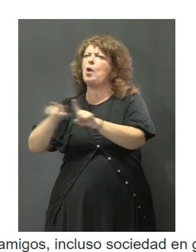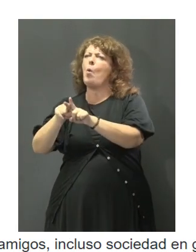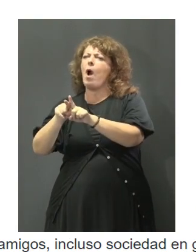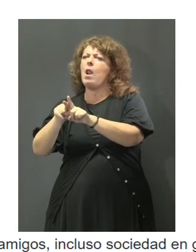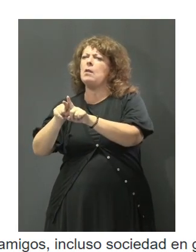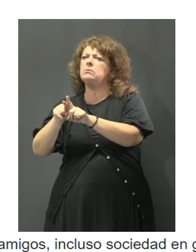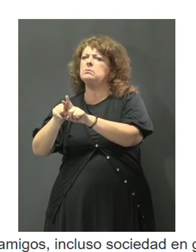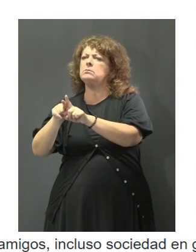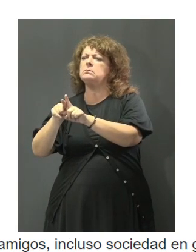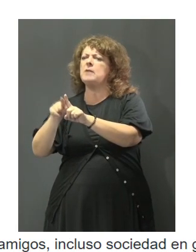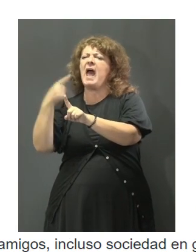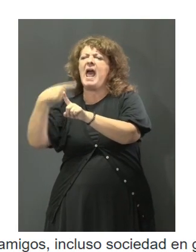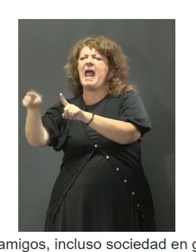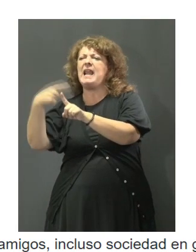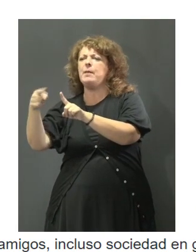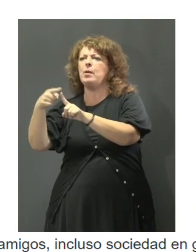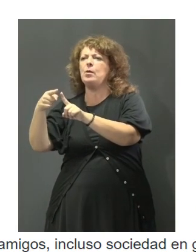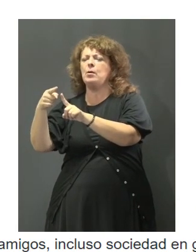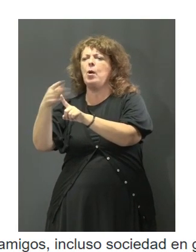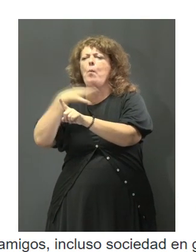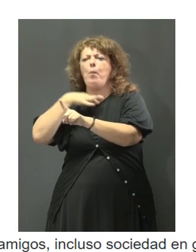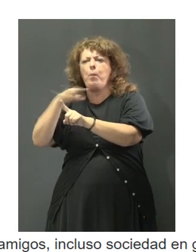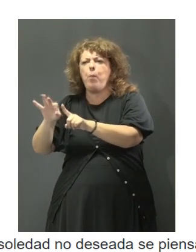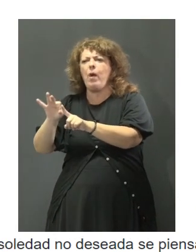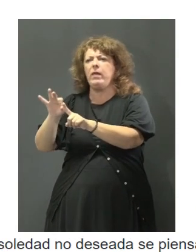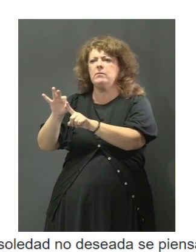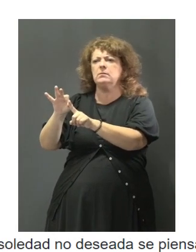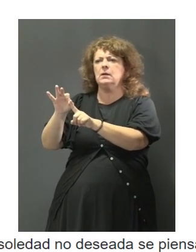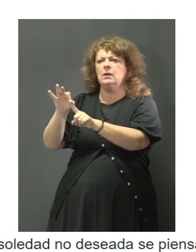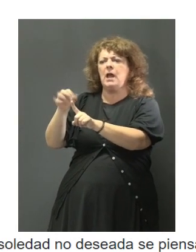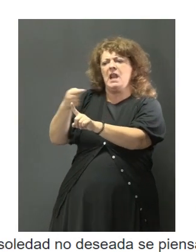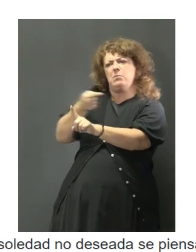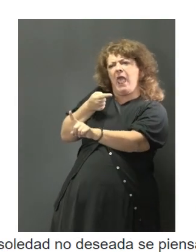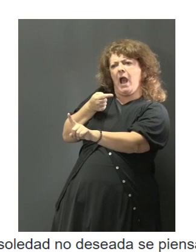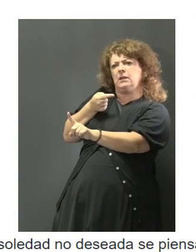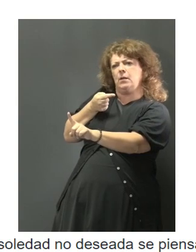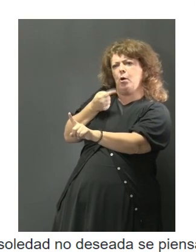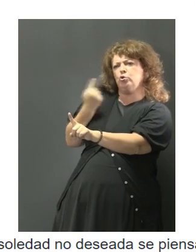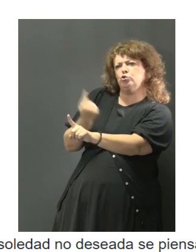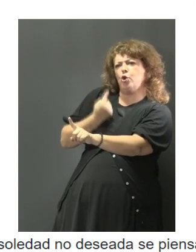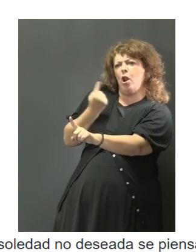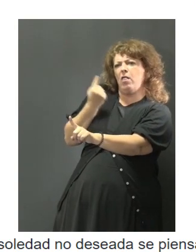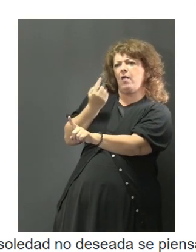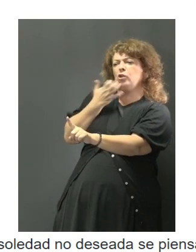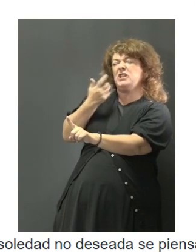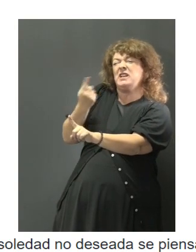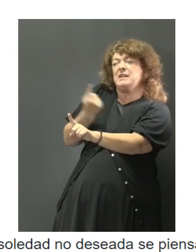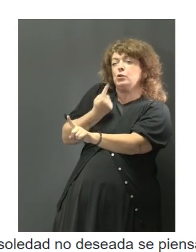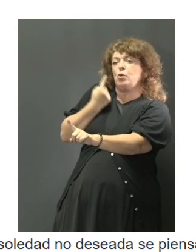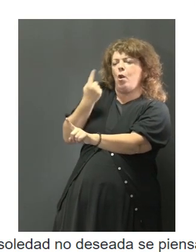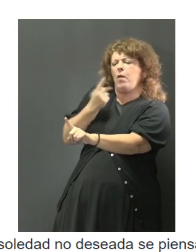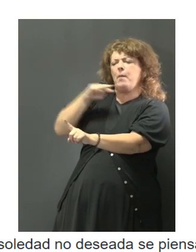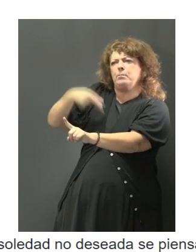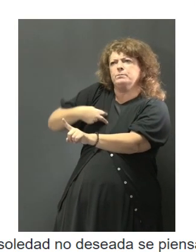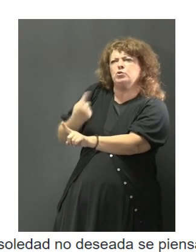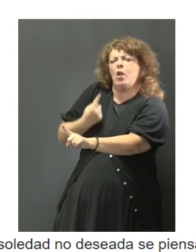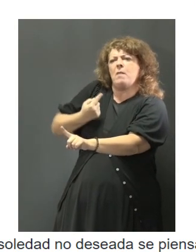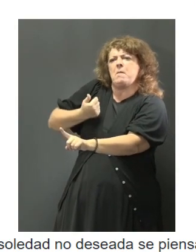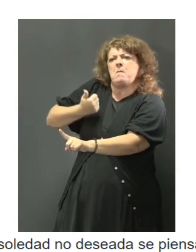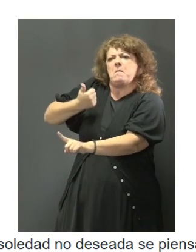factor o un elemento que incluso puede llevar a la soledad o aumentar la percepción de